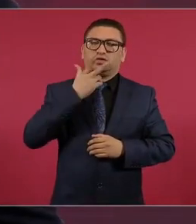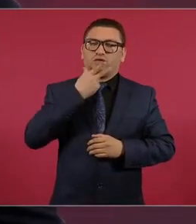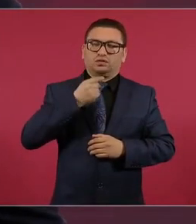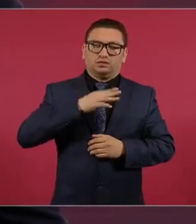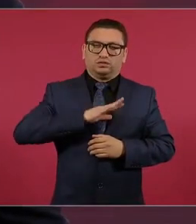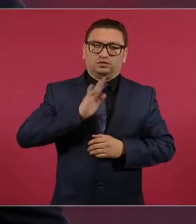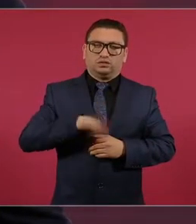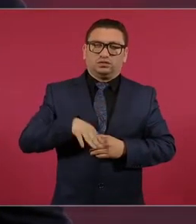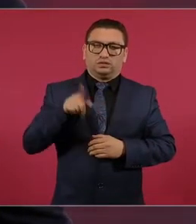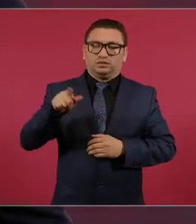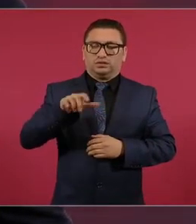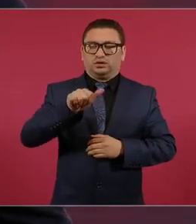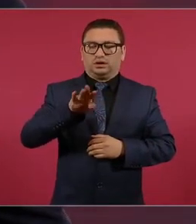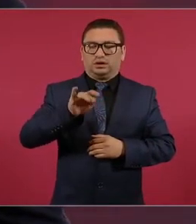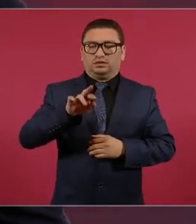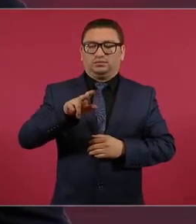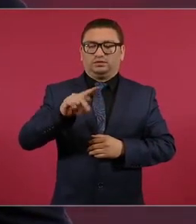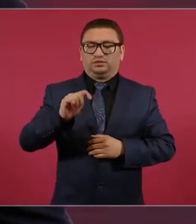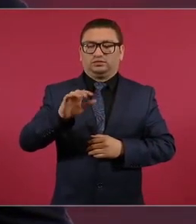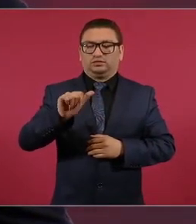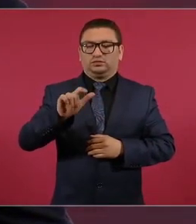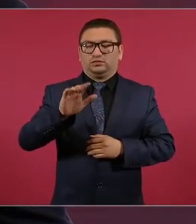finado Alberto